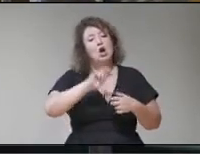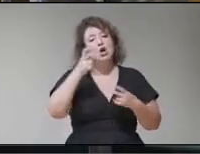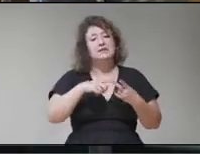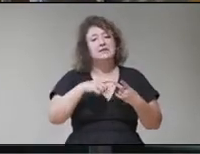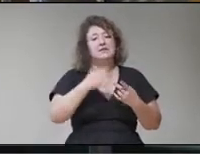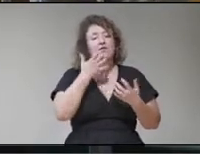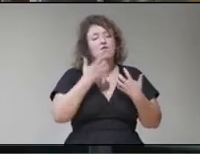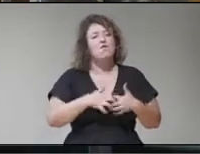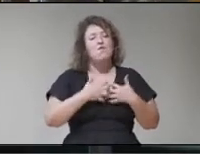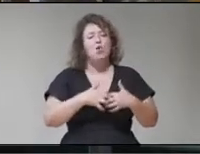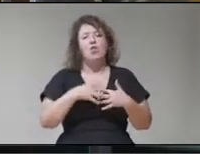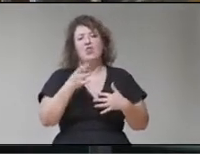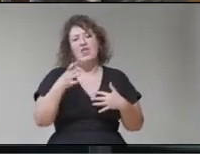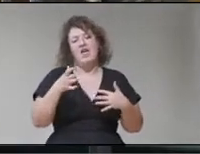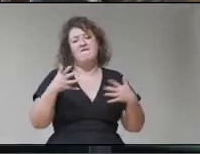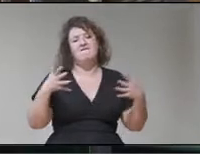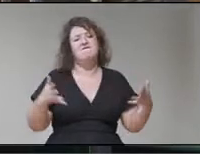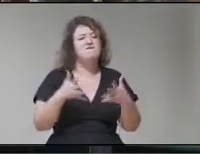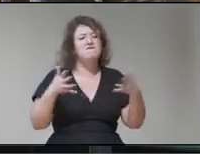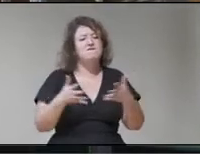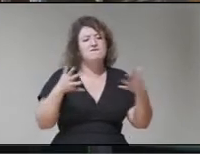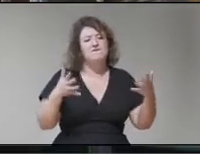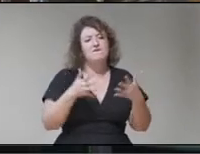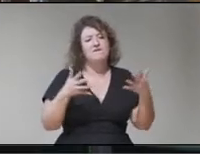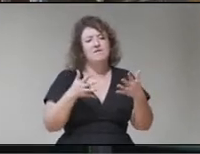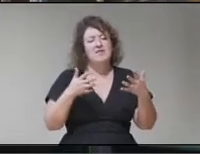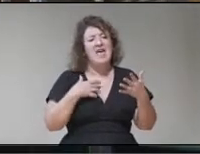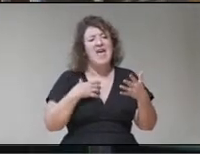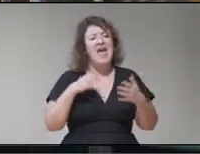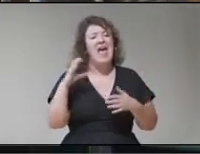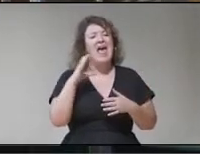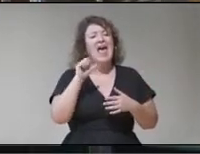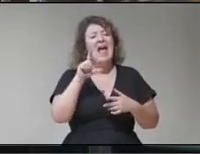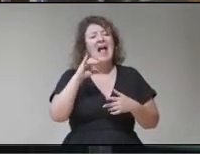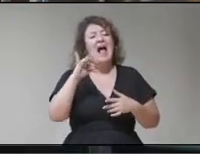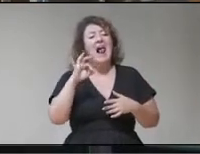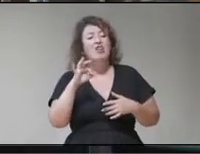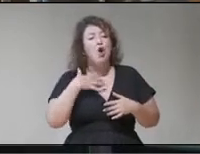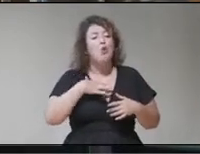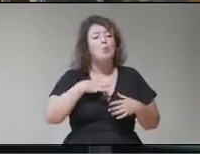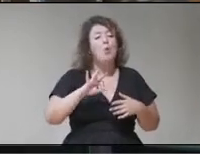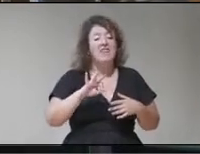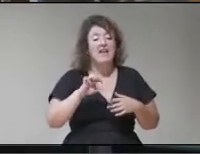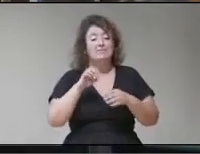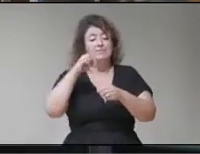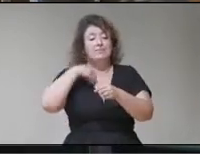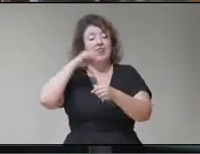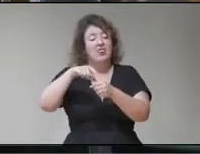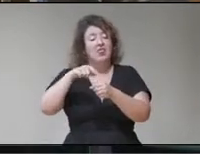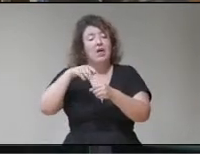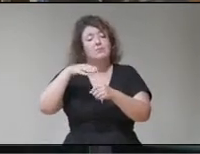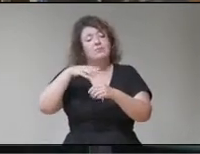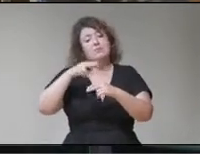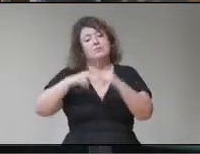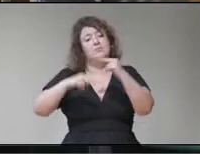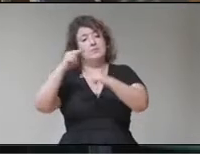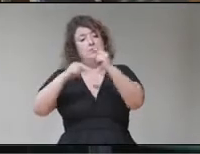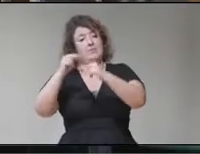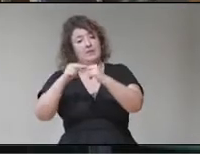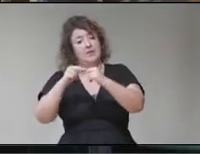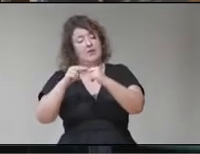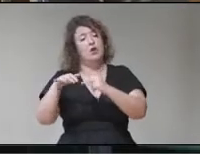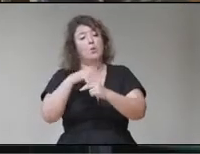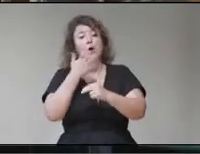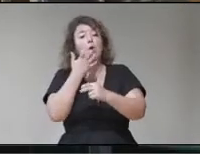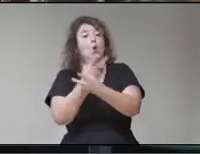función de fomentar la deposición de calcio donde debe e impedirlo donde no. Quiero decir, fomenta que el calcio se deposite